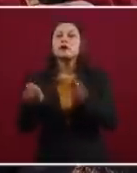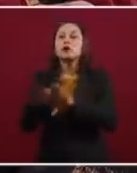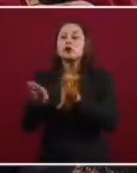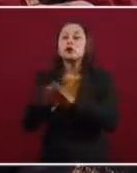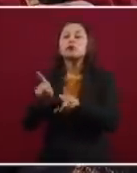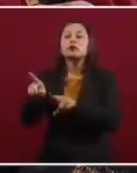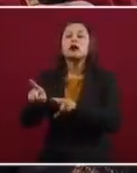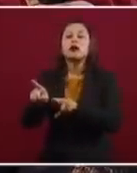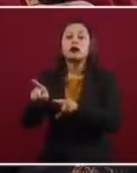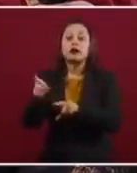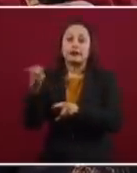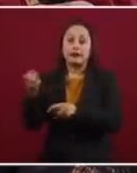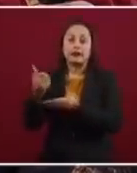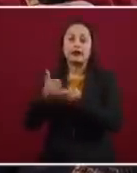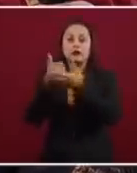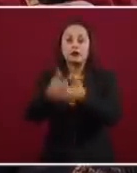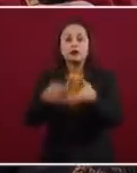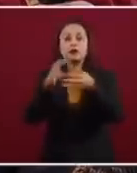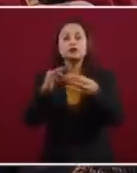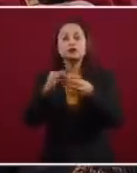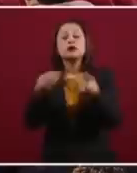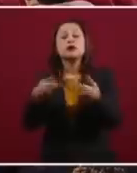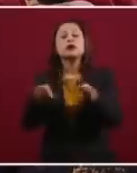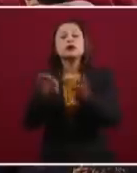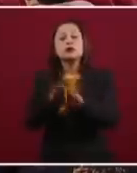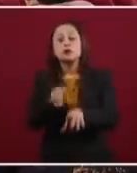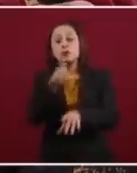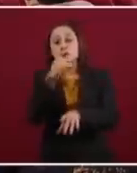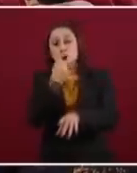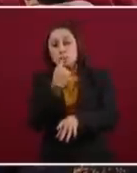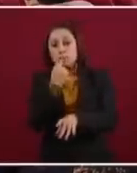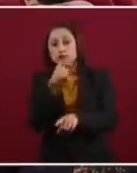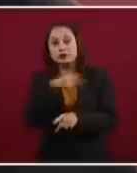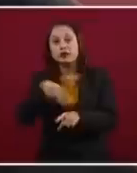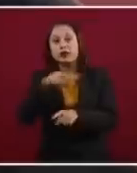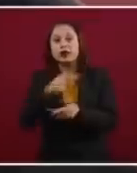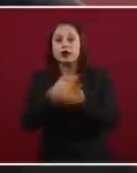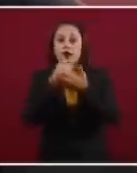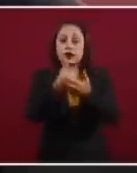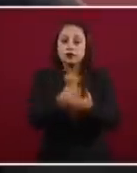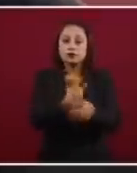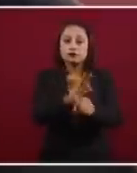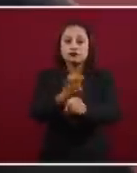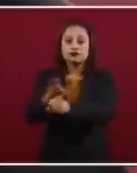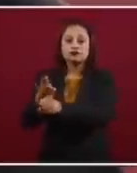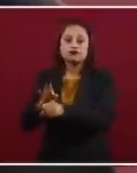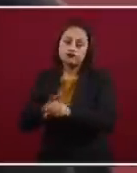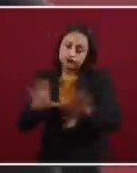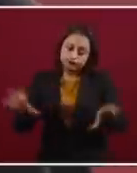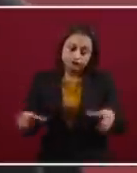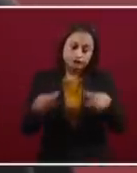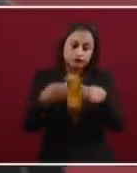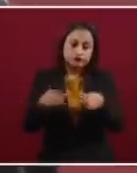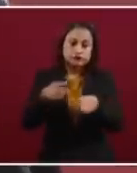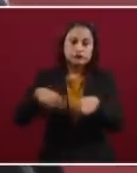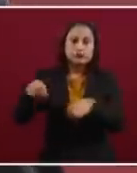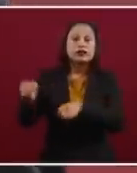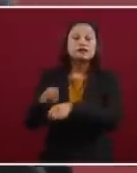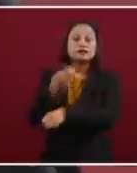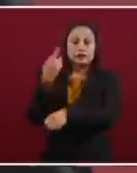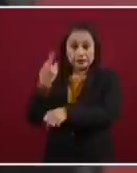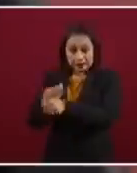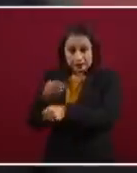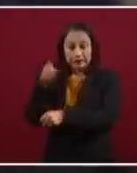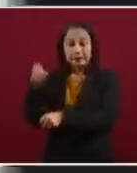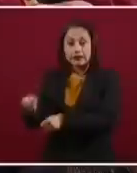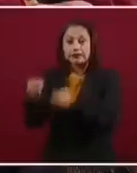siendo protegidas con el enfoque de protección ciudadana que hoy en esta administración tiene la secretaria precisamente de seguridad y